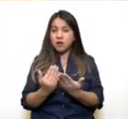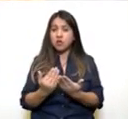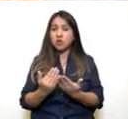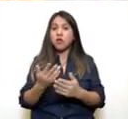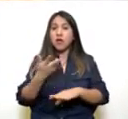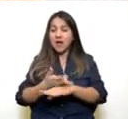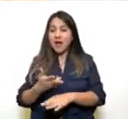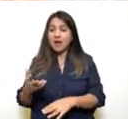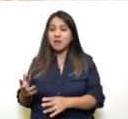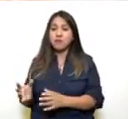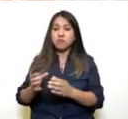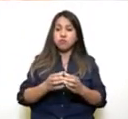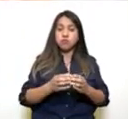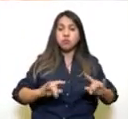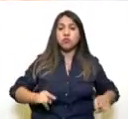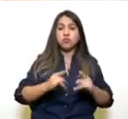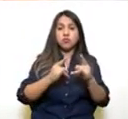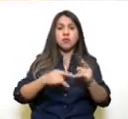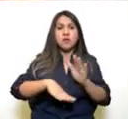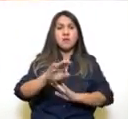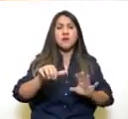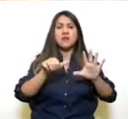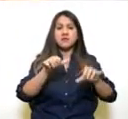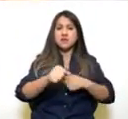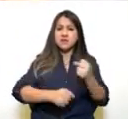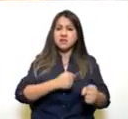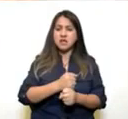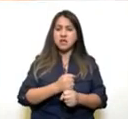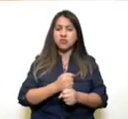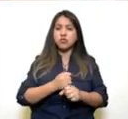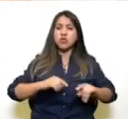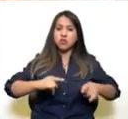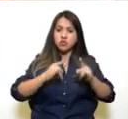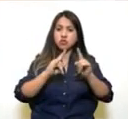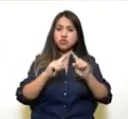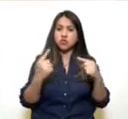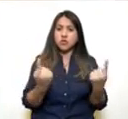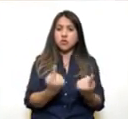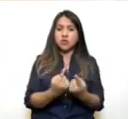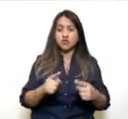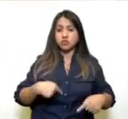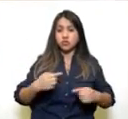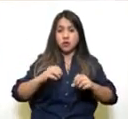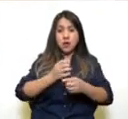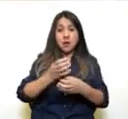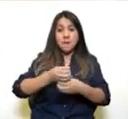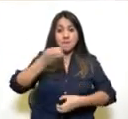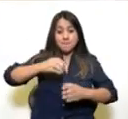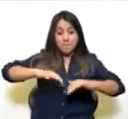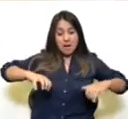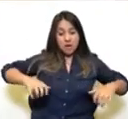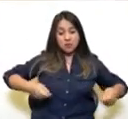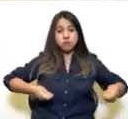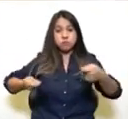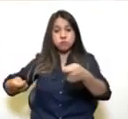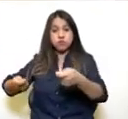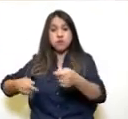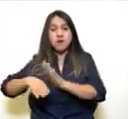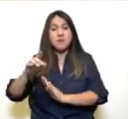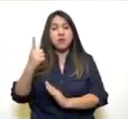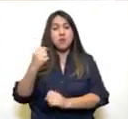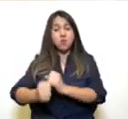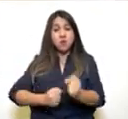castillo hace más de seis años le llevamos hace más de un año